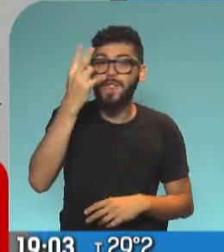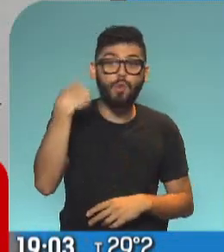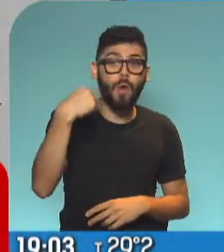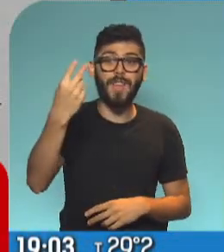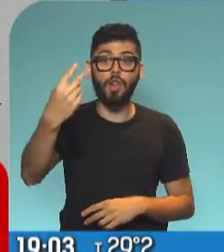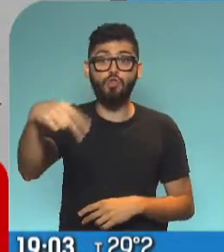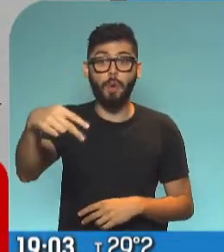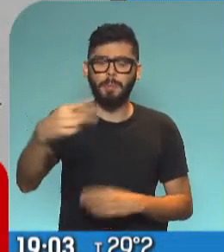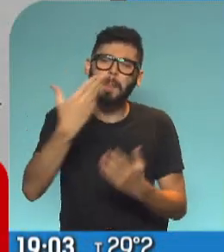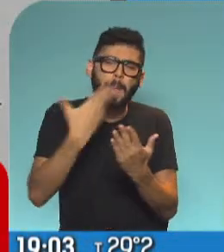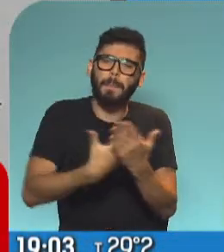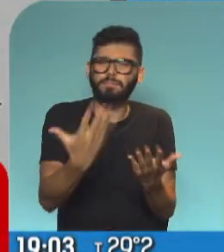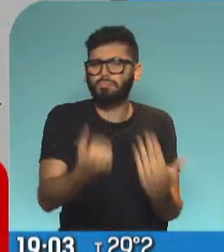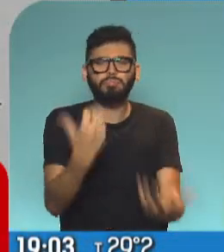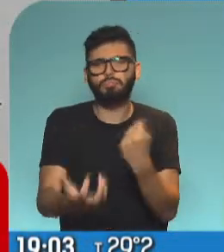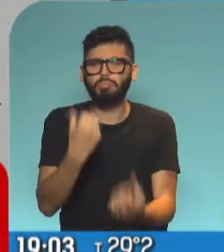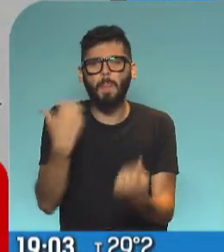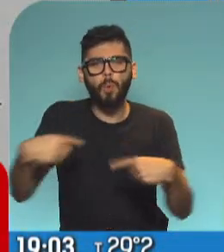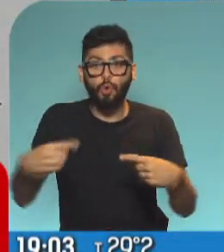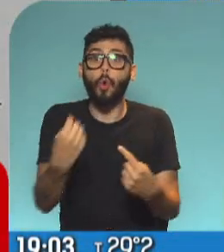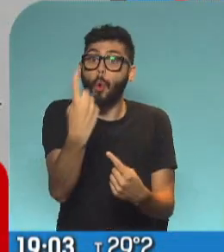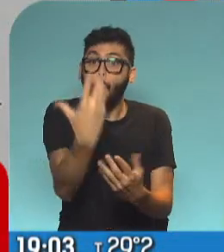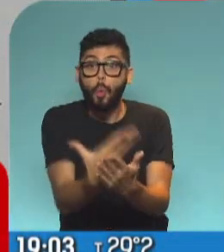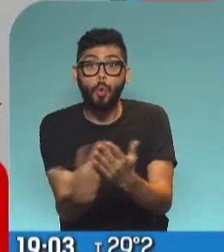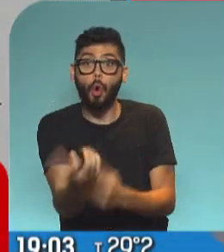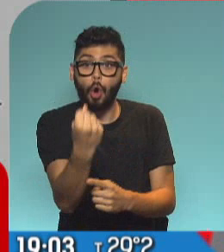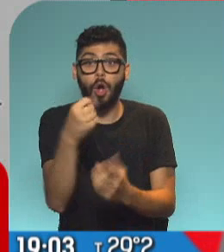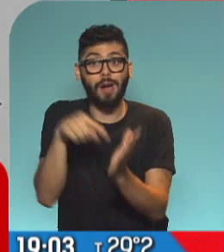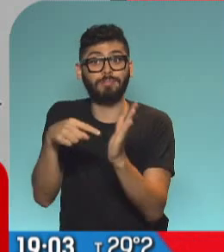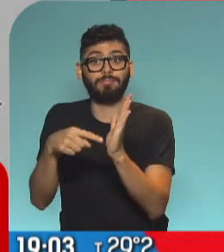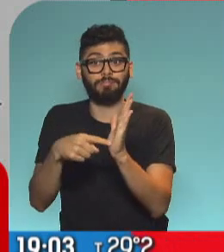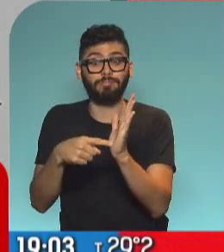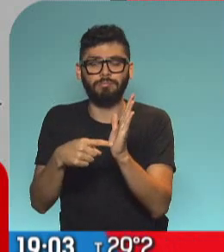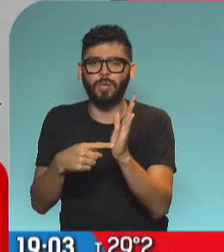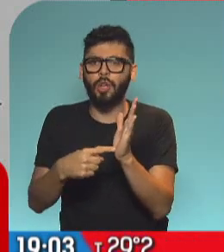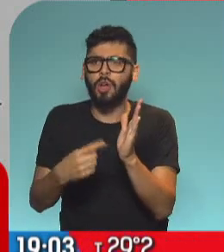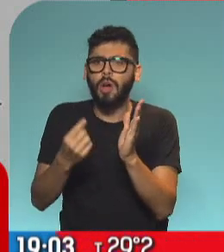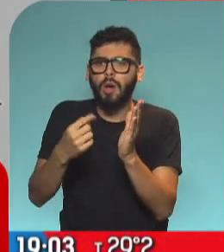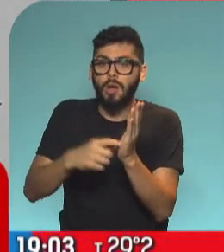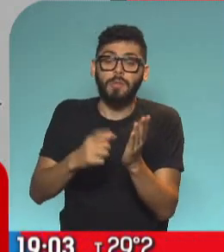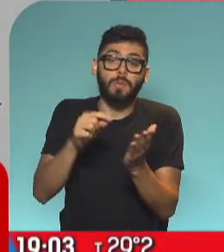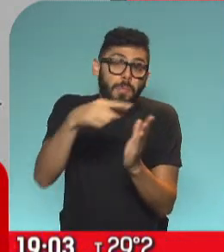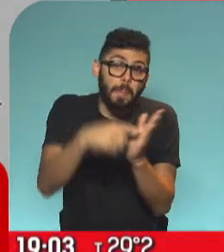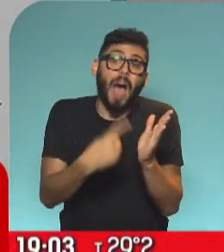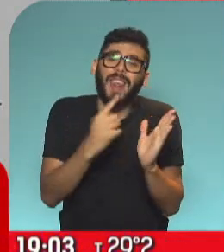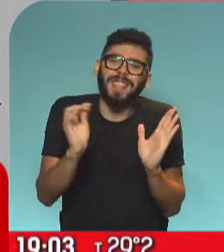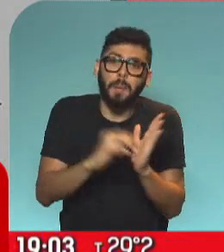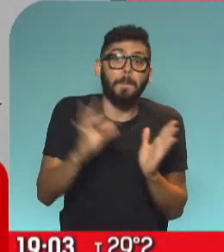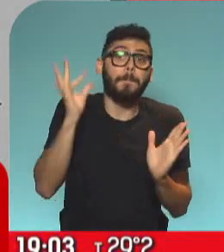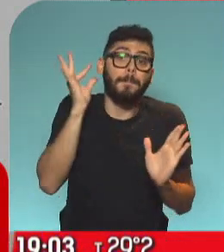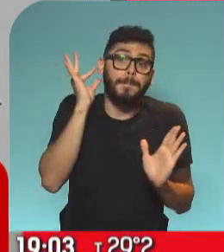entre esa documentación justamente este pedido que se realizaba a través de diego armando maradona supuestamente